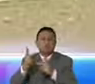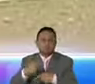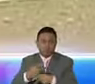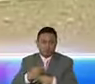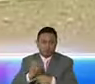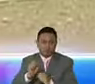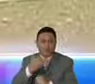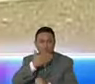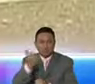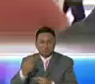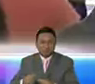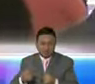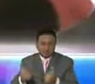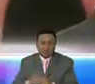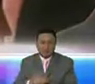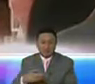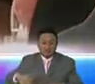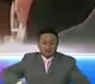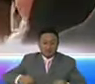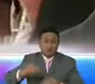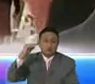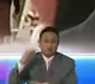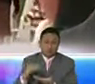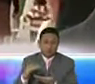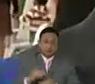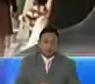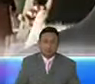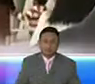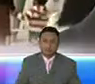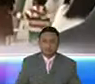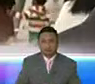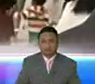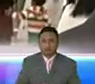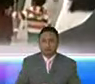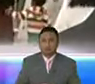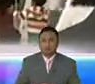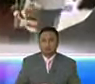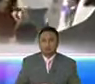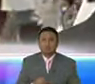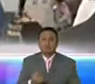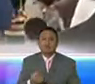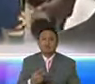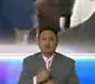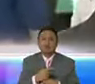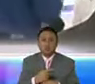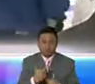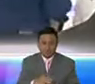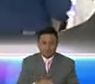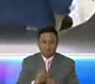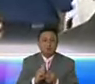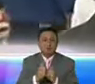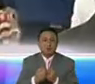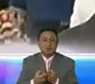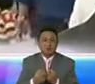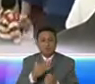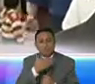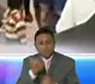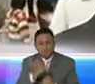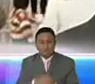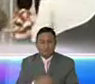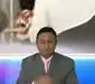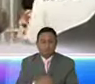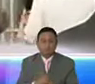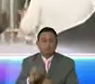y reducir los costos. Tenemos que continuar mejorando los costos de producción. Hay que tratar de